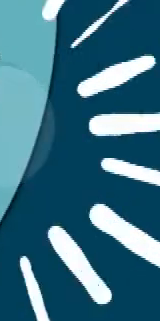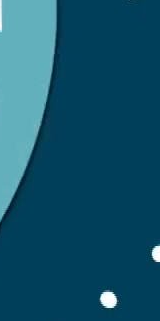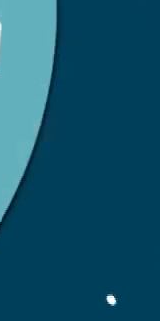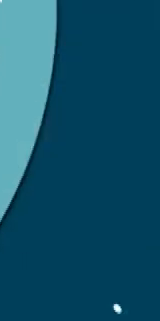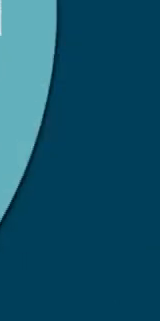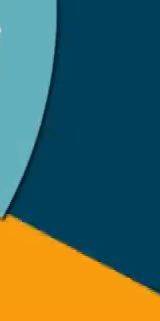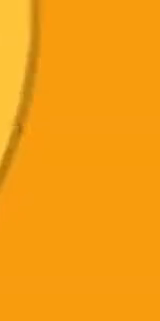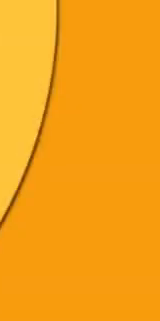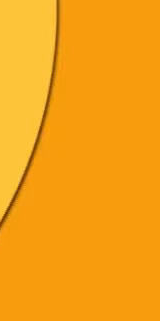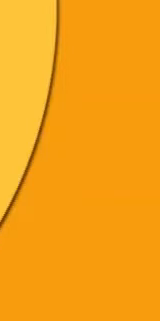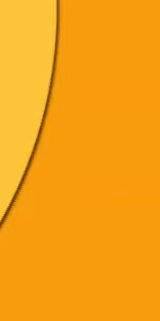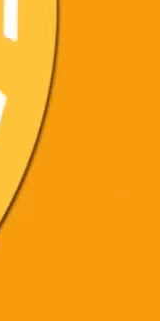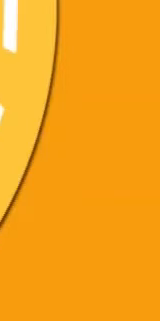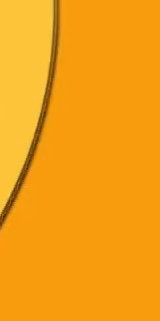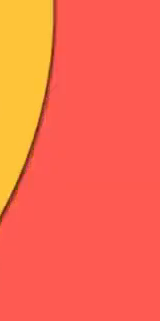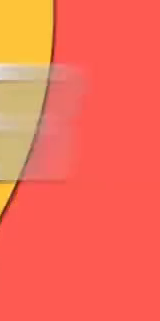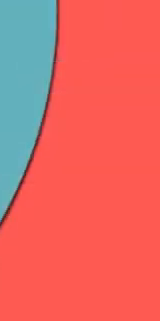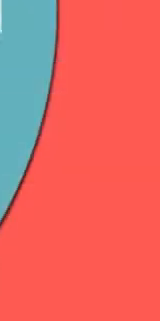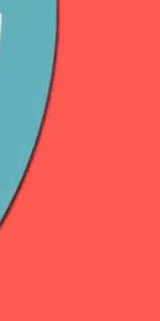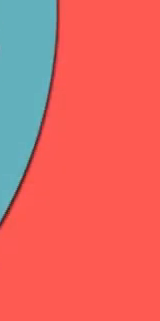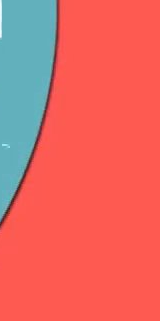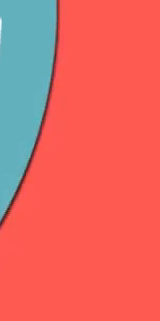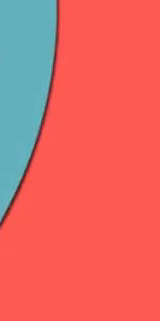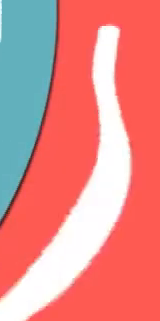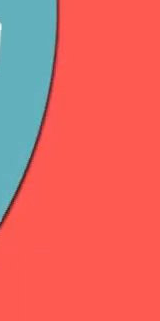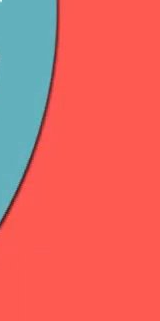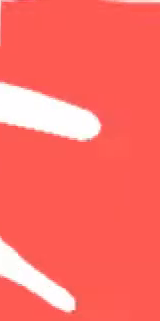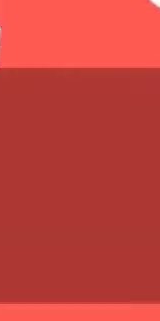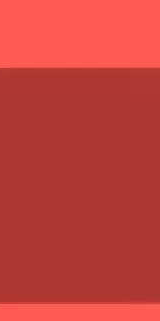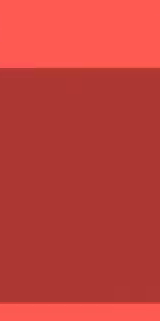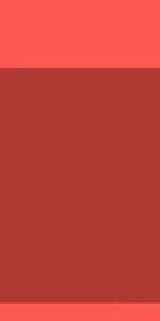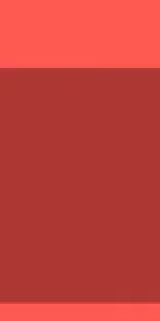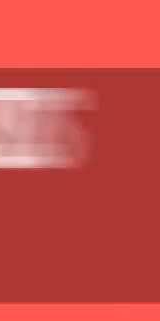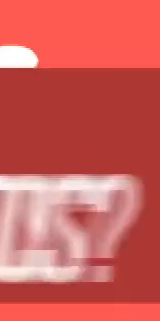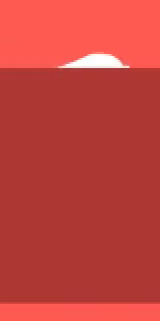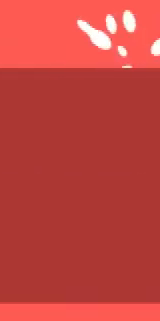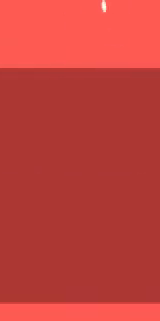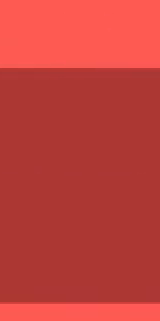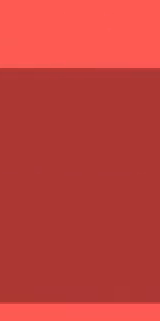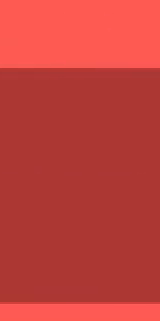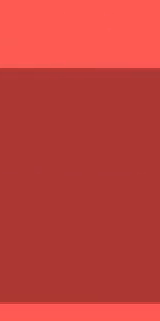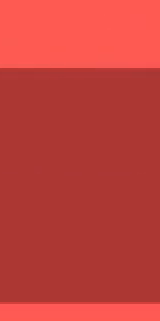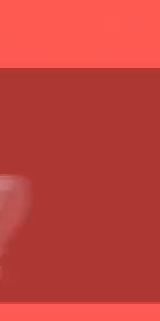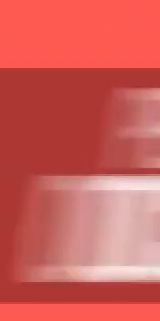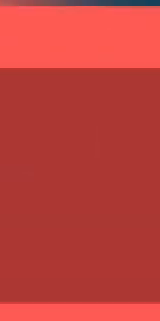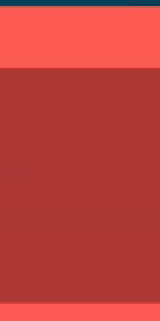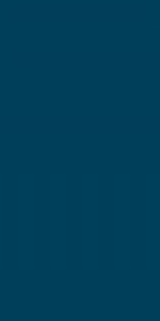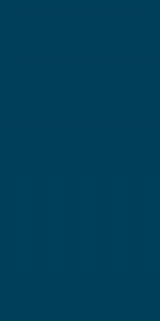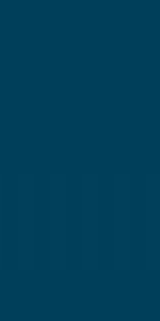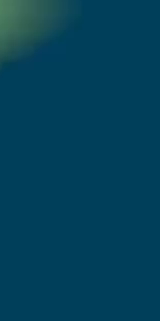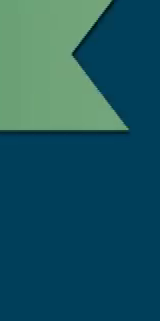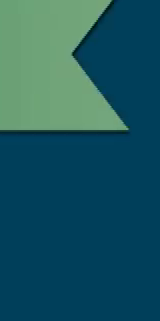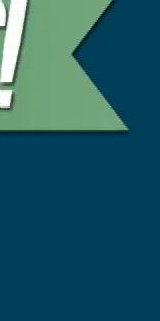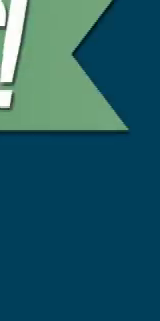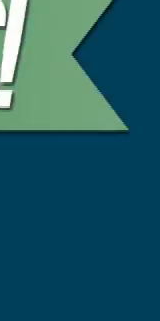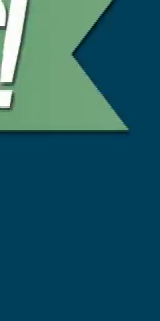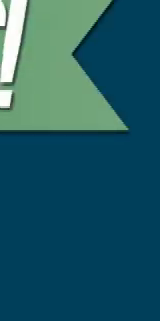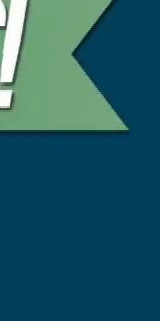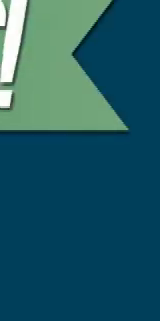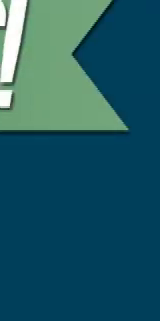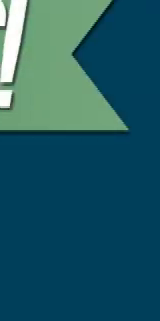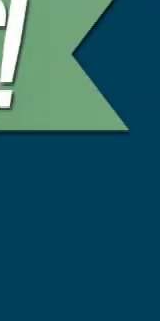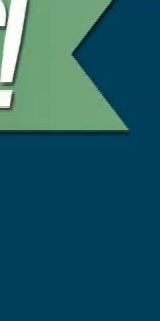Si vas a anunciar algo que quieres vender, algo que quieres comprar, buscas empleo, perdiste tus documentos, hazlo en el lugar que te da los